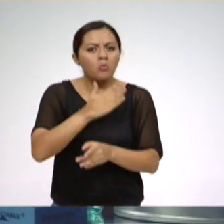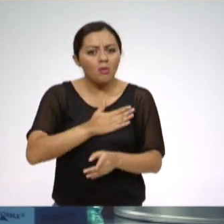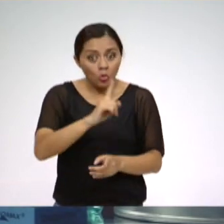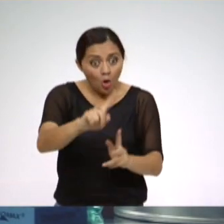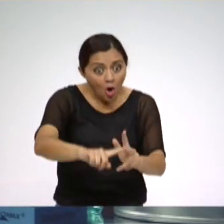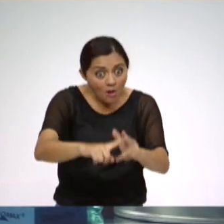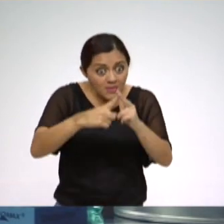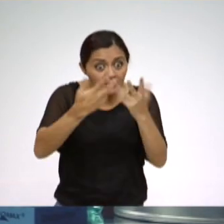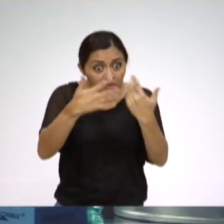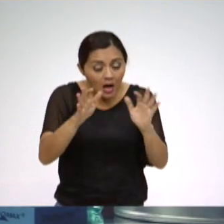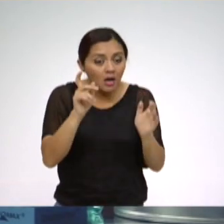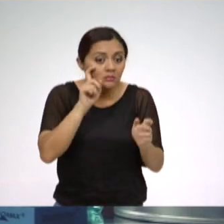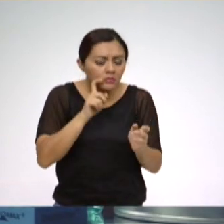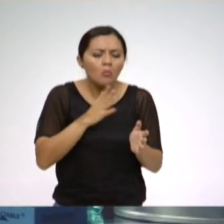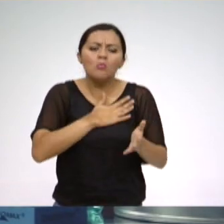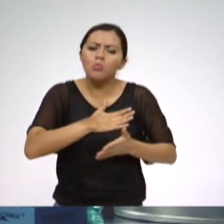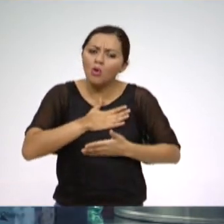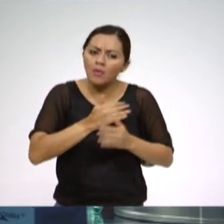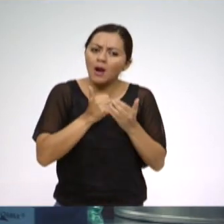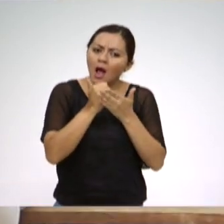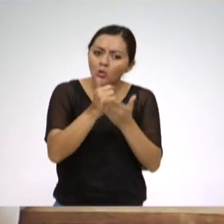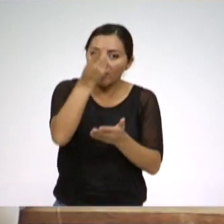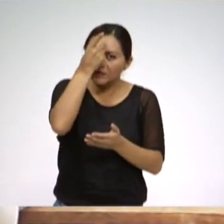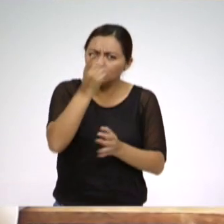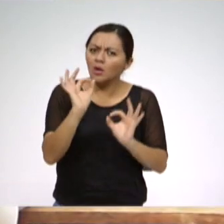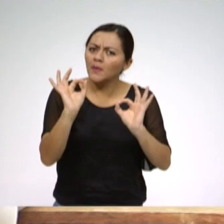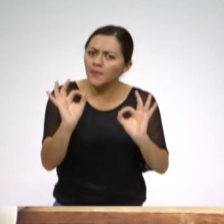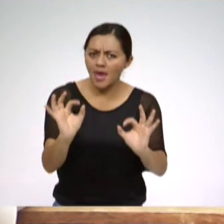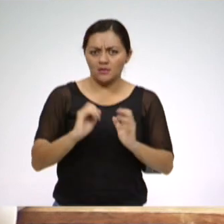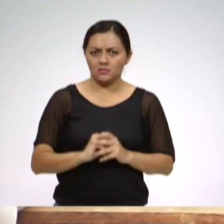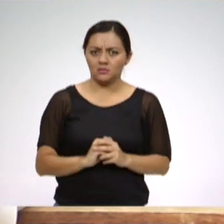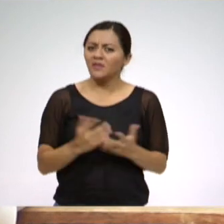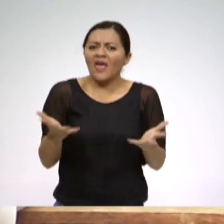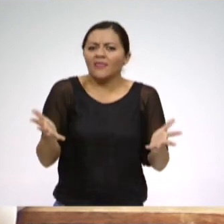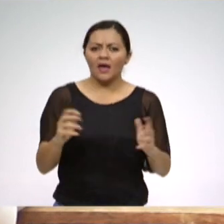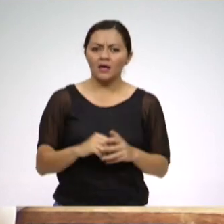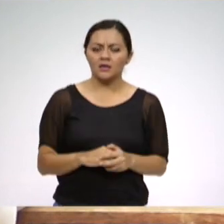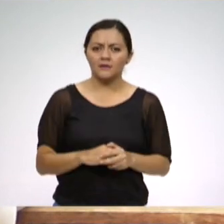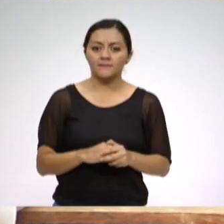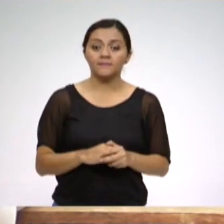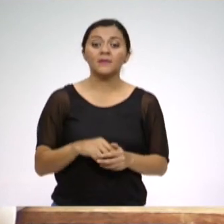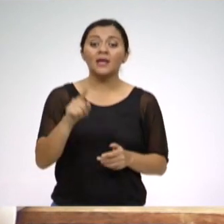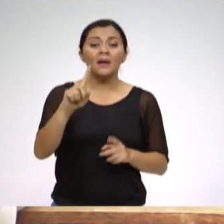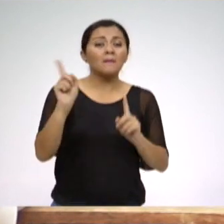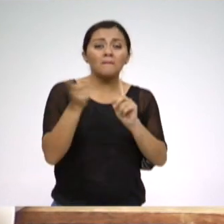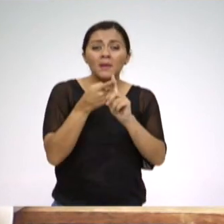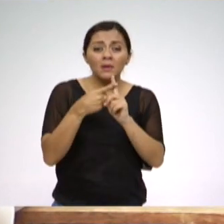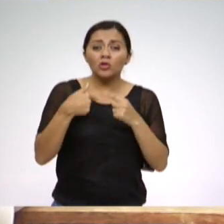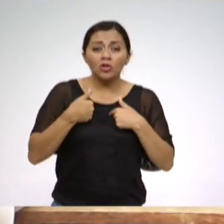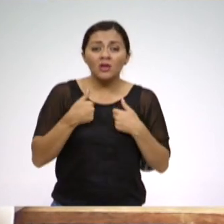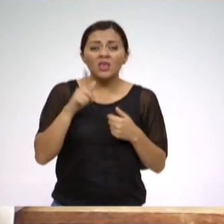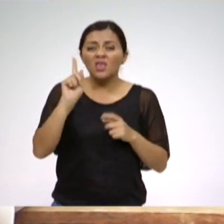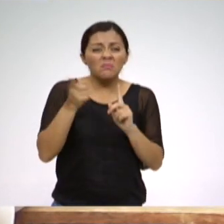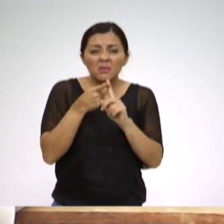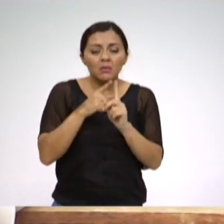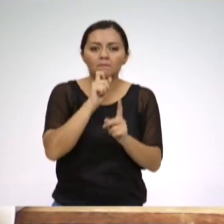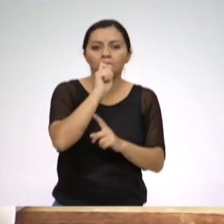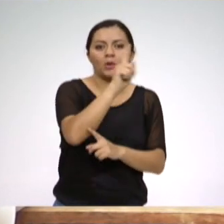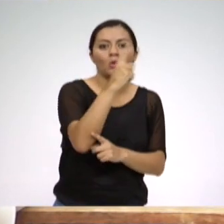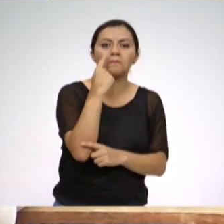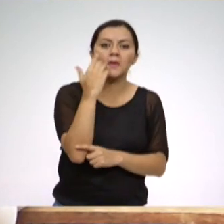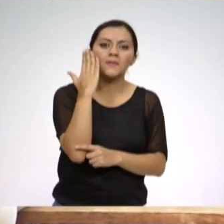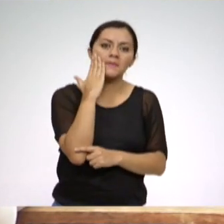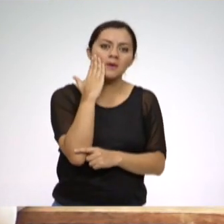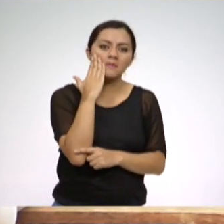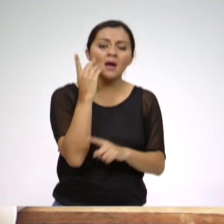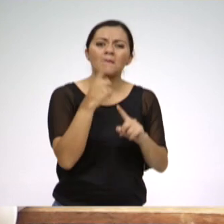de comportamiento para que pueda ayudarles en la decisión. Ellos a quienes van directamente a preguntar es a los padres. Entonces uno